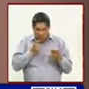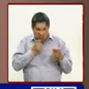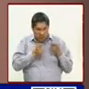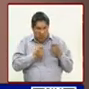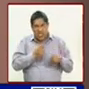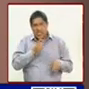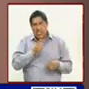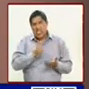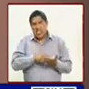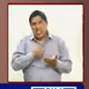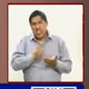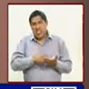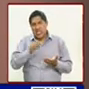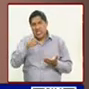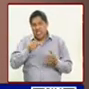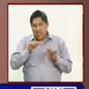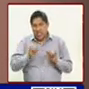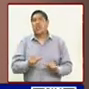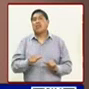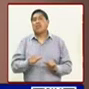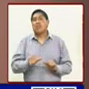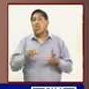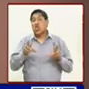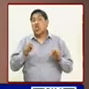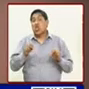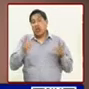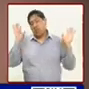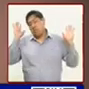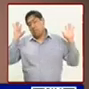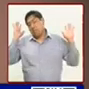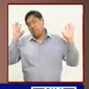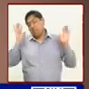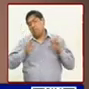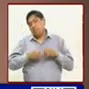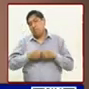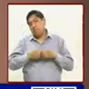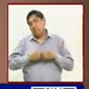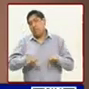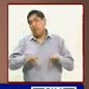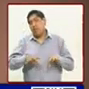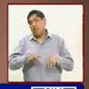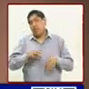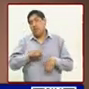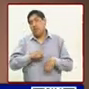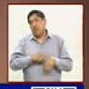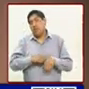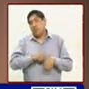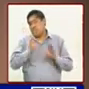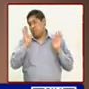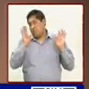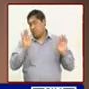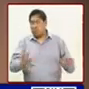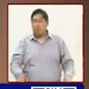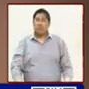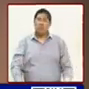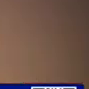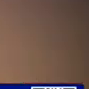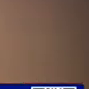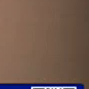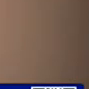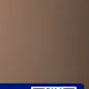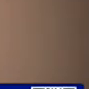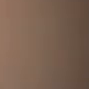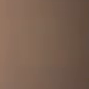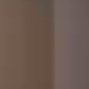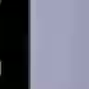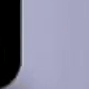exigen que sí o sí se queden en las filas. Caso contrario, perderían sus lugares en las mismas.